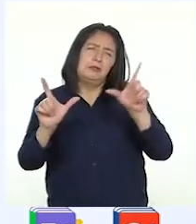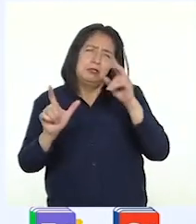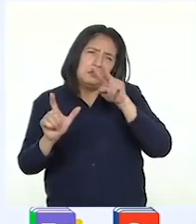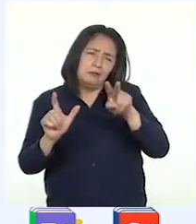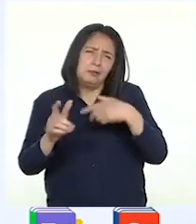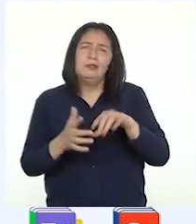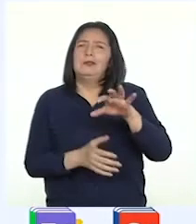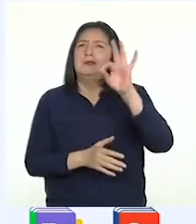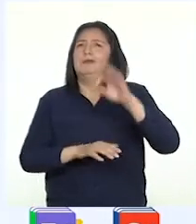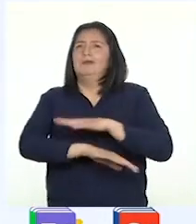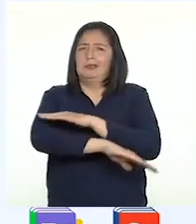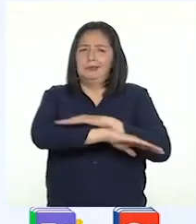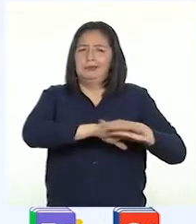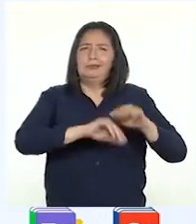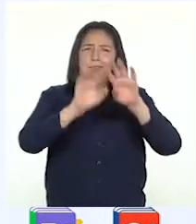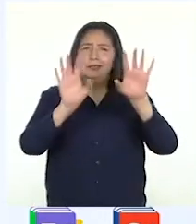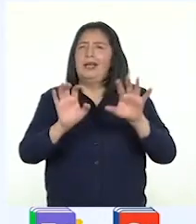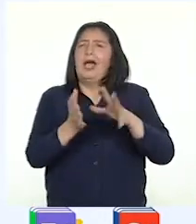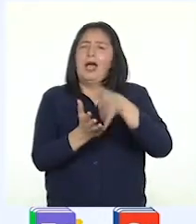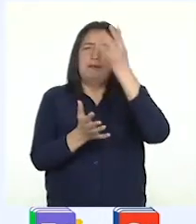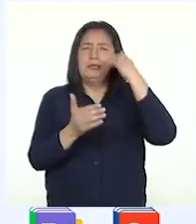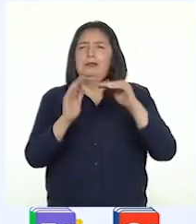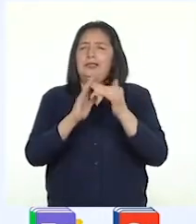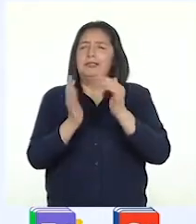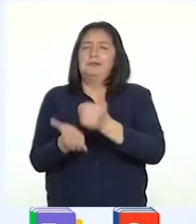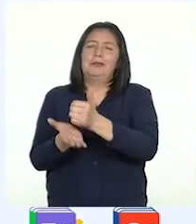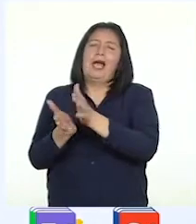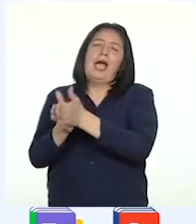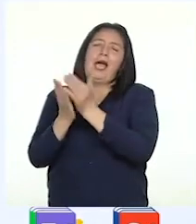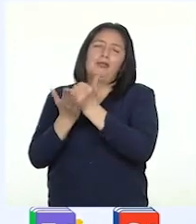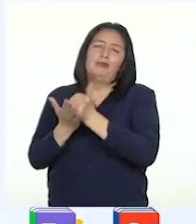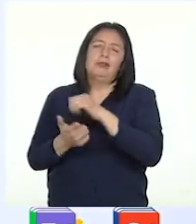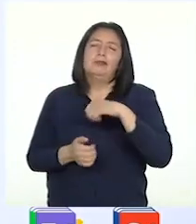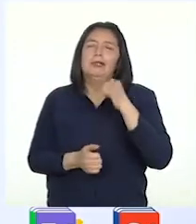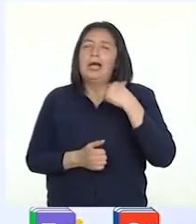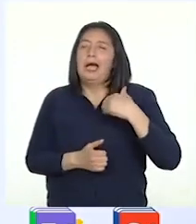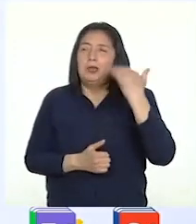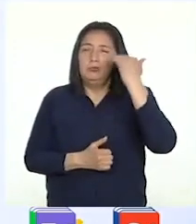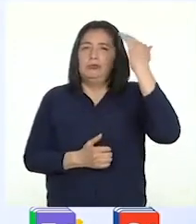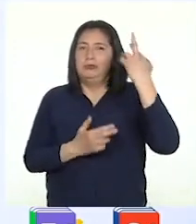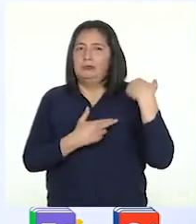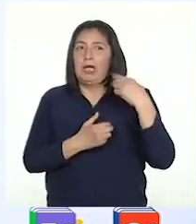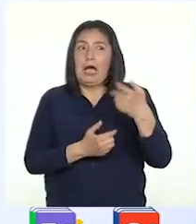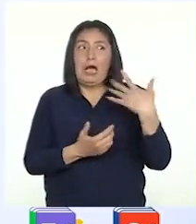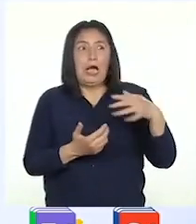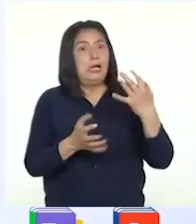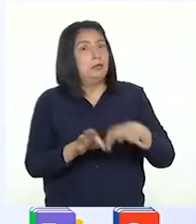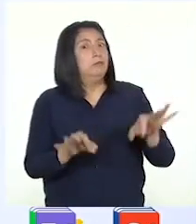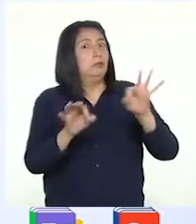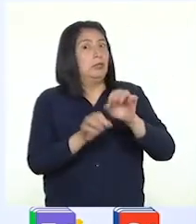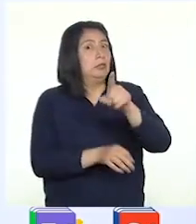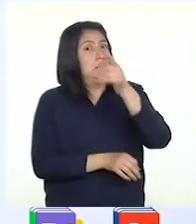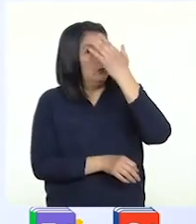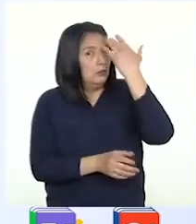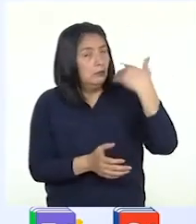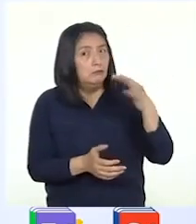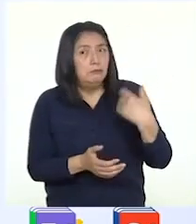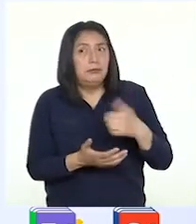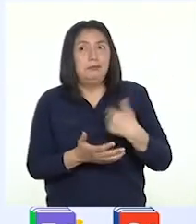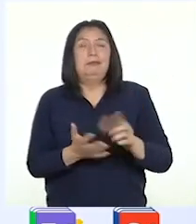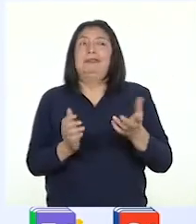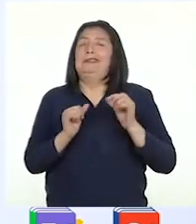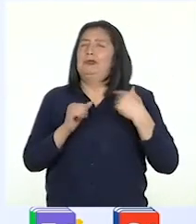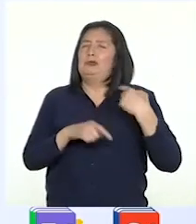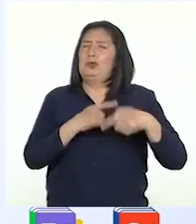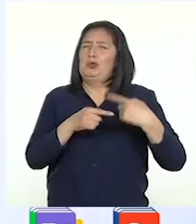lo encuentran en la plataforma de Aprendo en Casa, pidiéndole ayuda a un adulto responsable. Y muy importante, no olvidarnos de nuestra